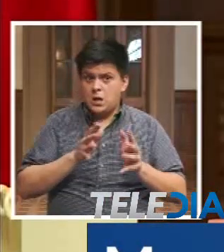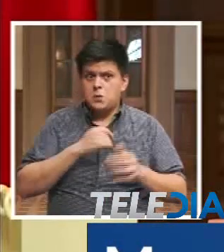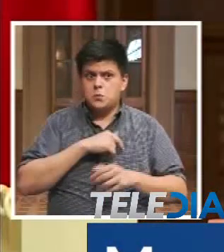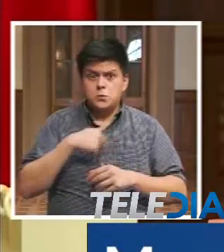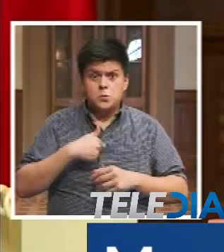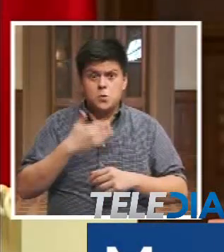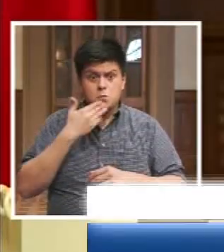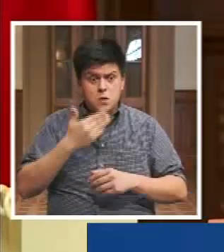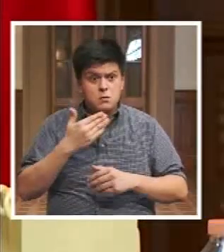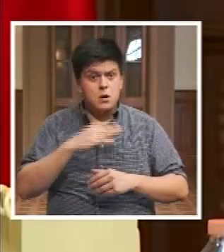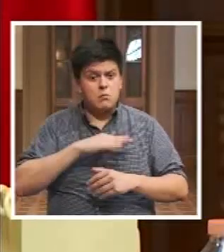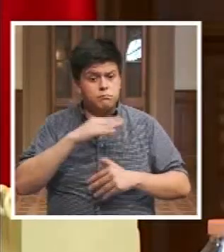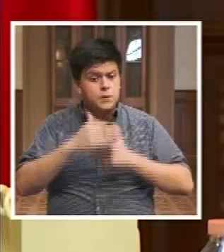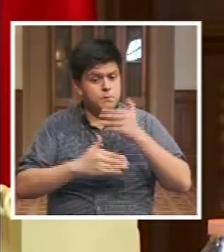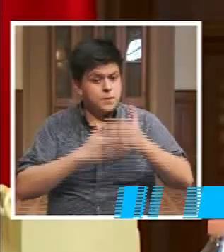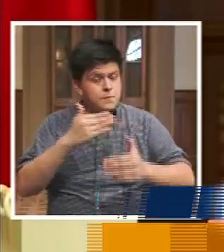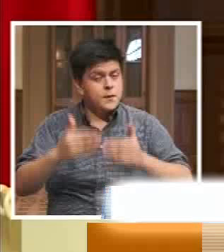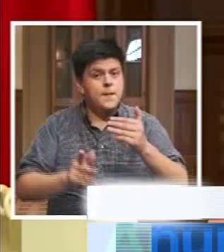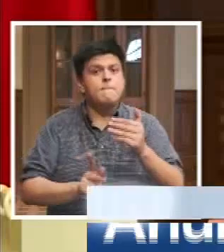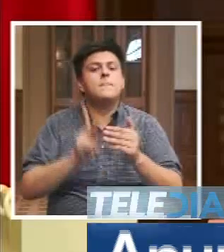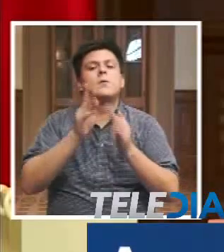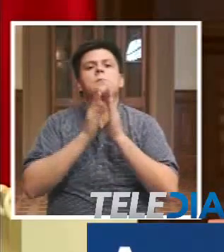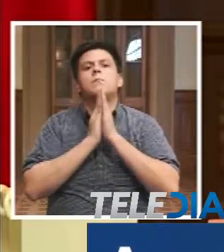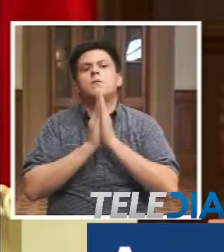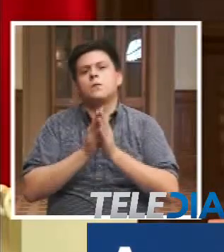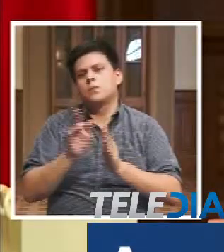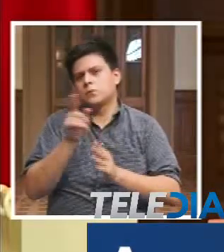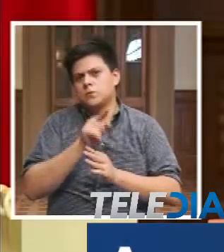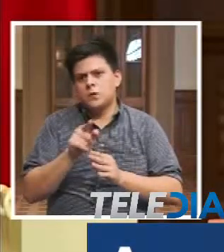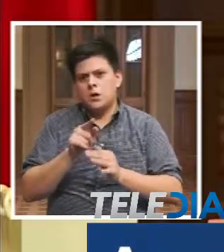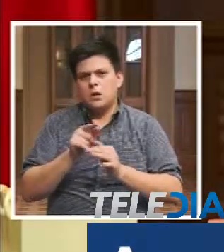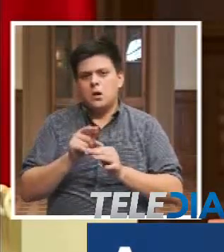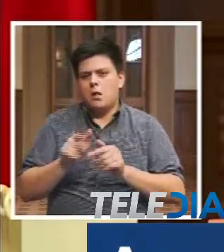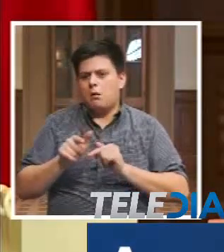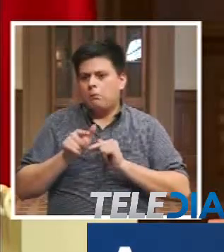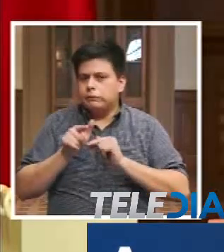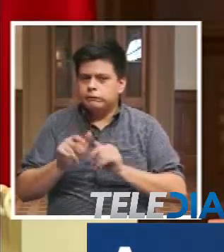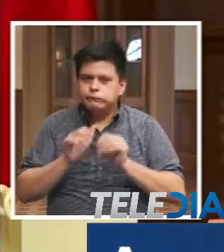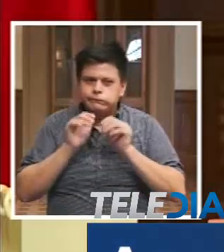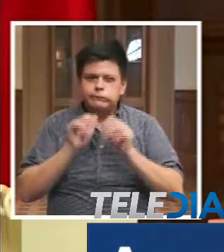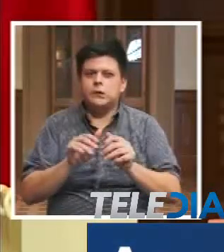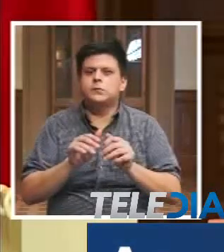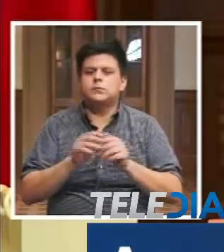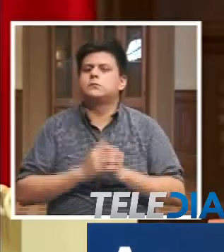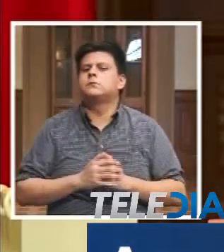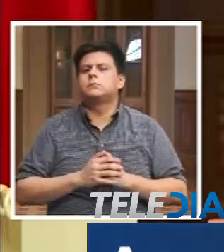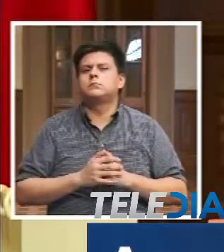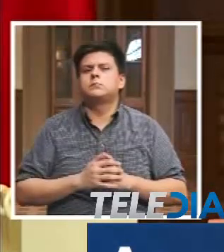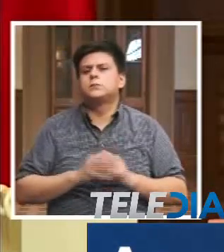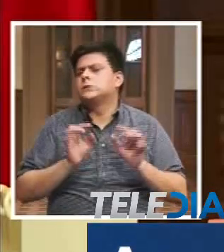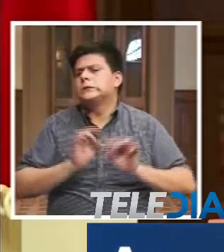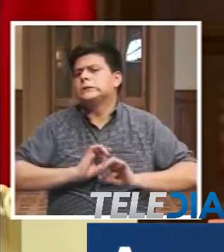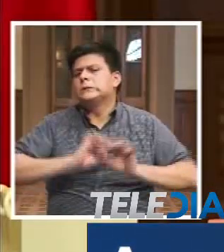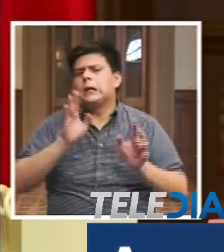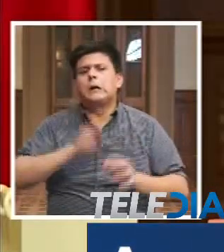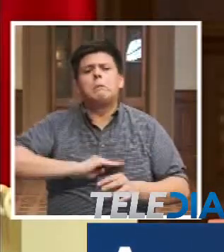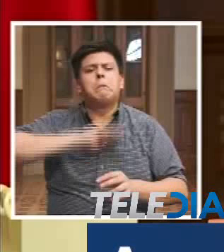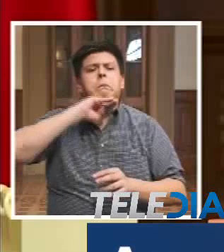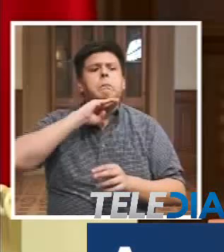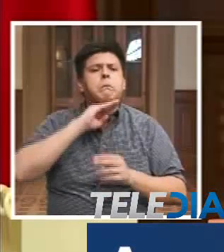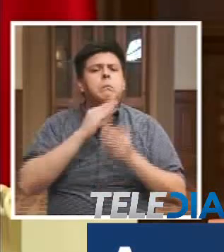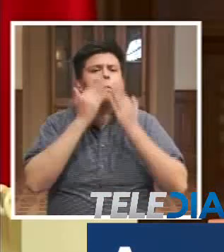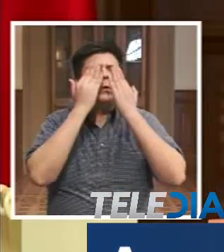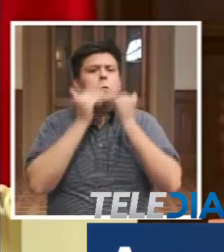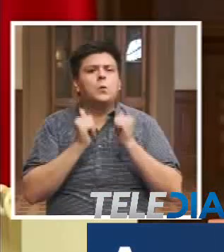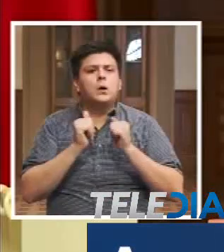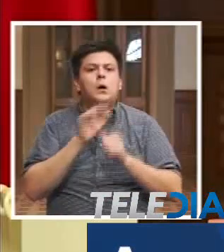pero por favor no bajen la guardia nos descuidamos y nos pasa